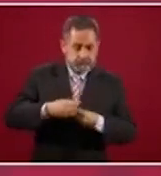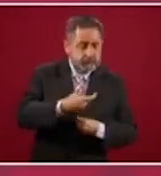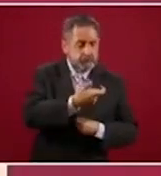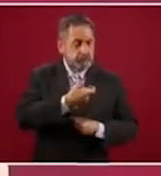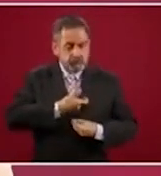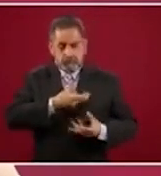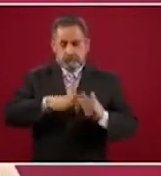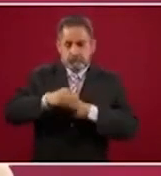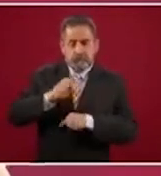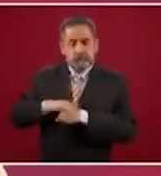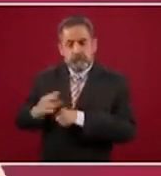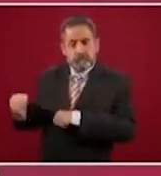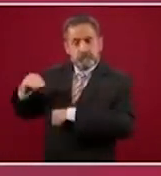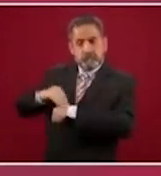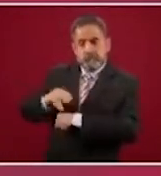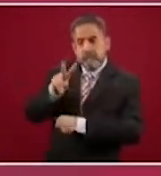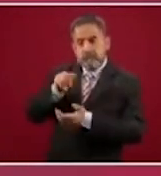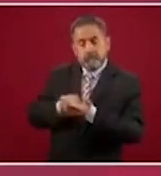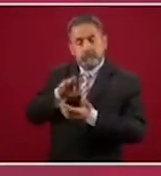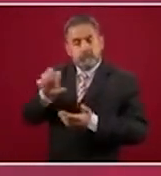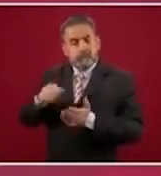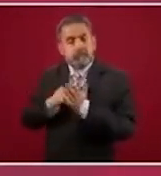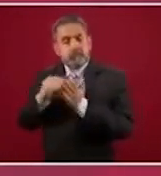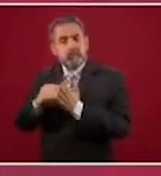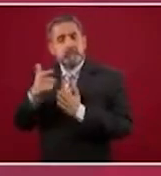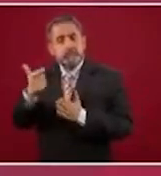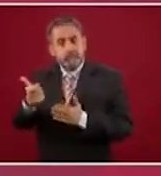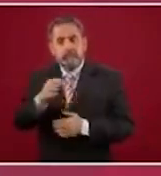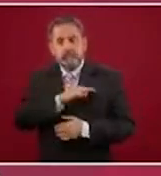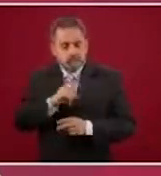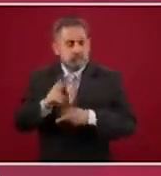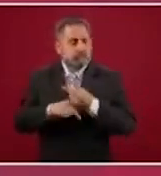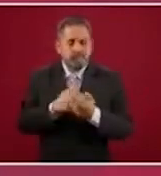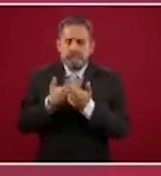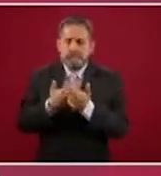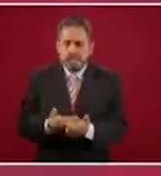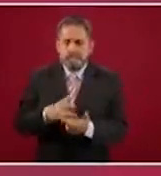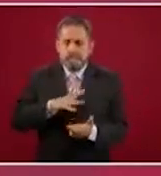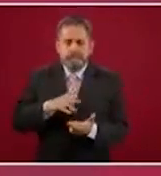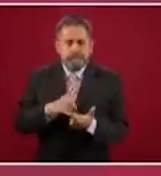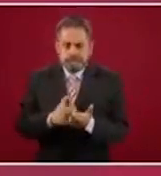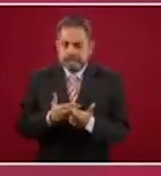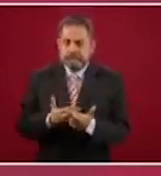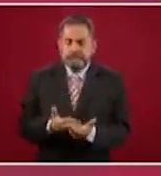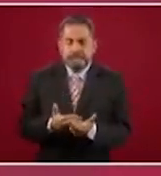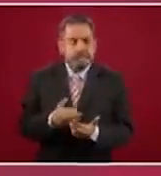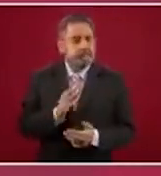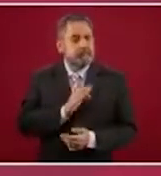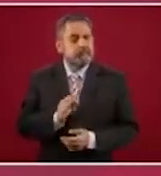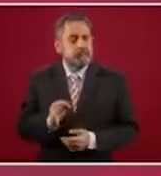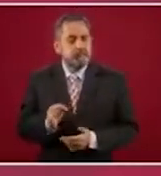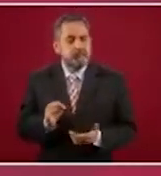los 2.500 millones de pesos, vamos a tener nosotros una